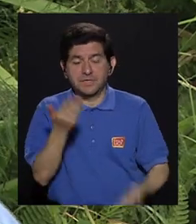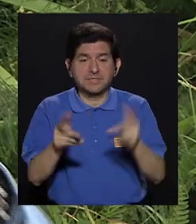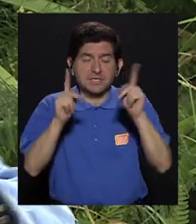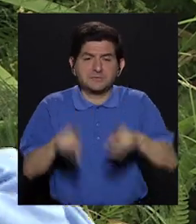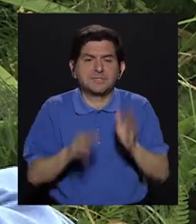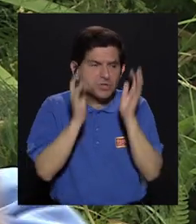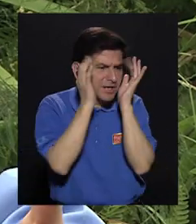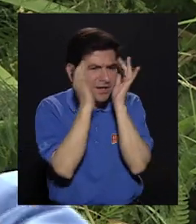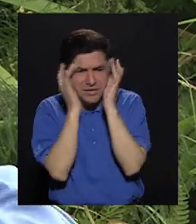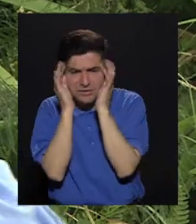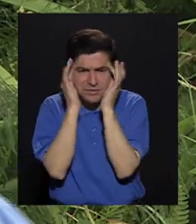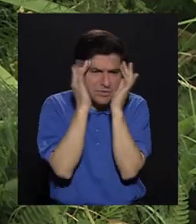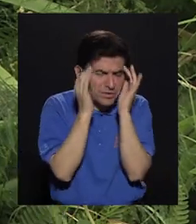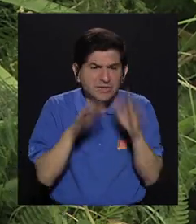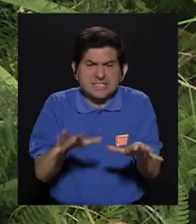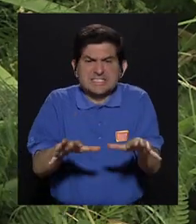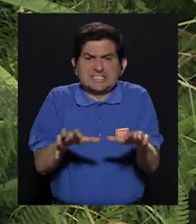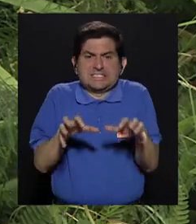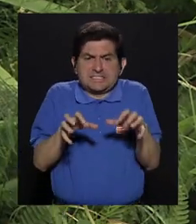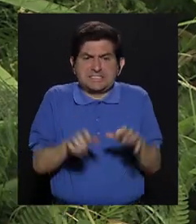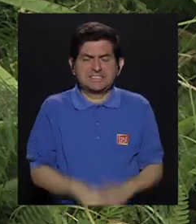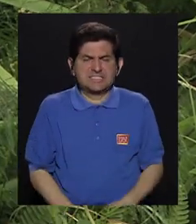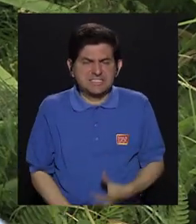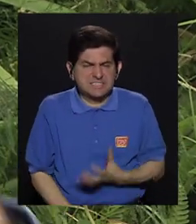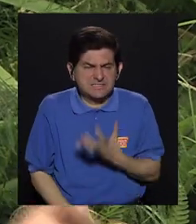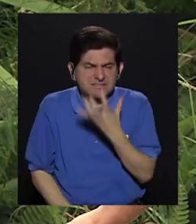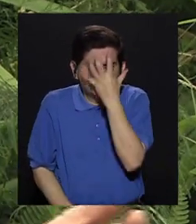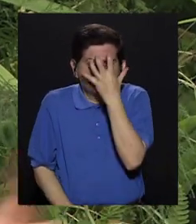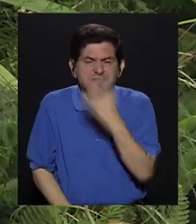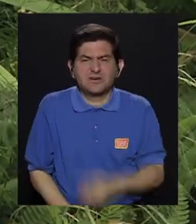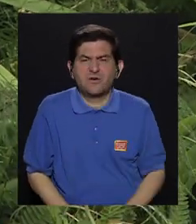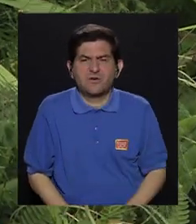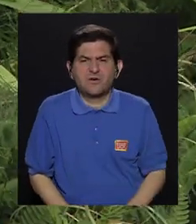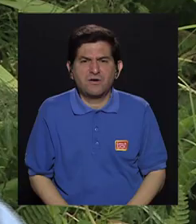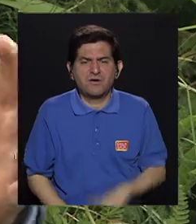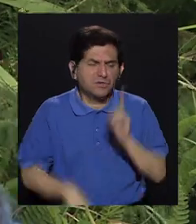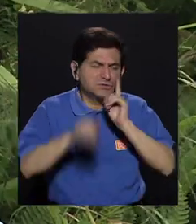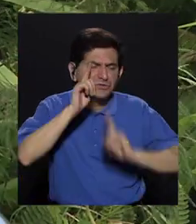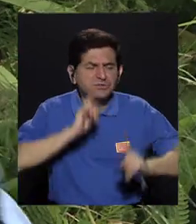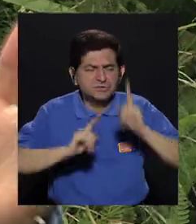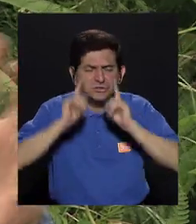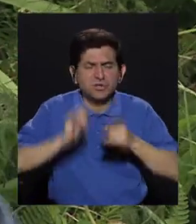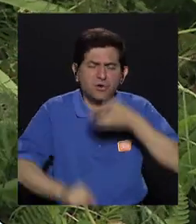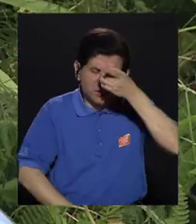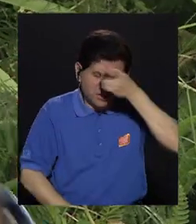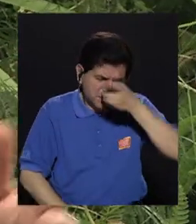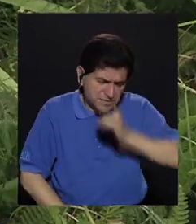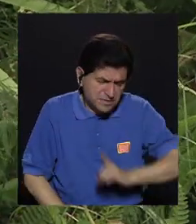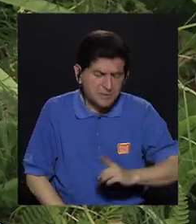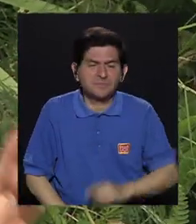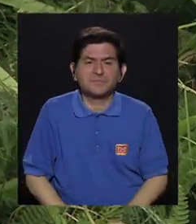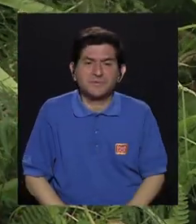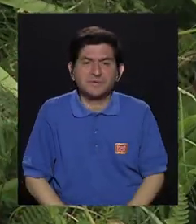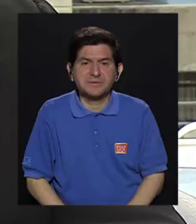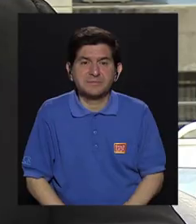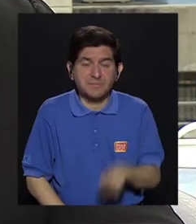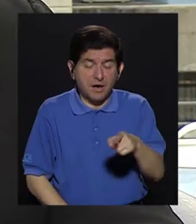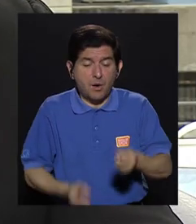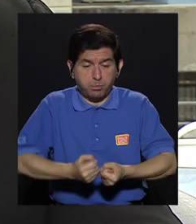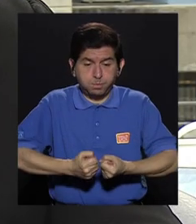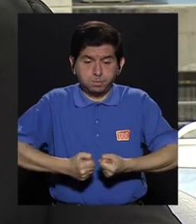Ataques de ansiedad, estrés, mal humor, ira, llanto, depresión, todo esto.